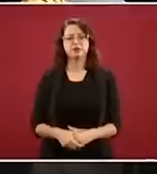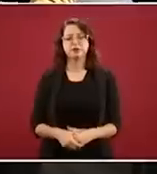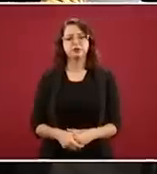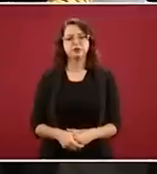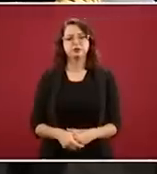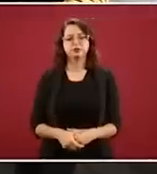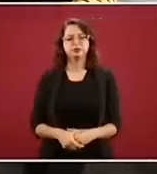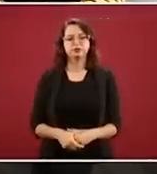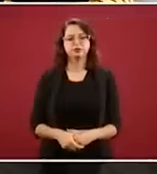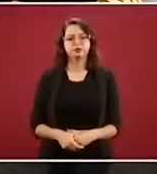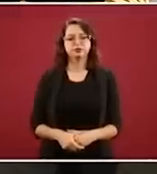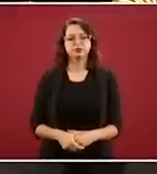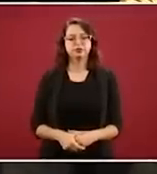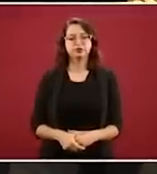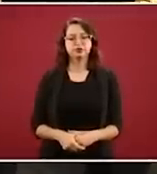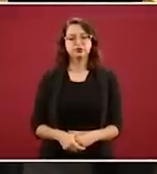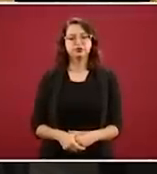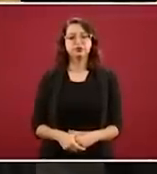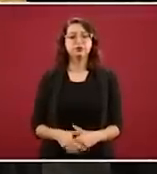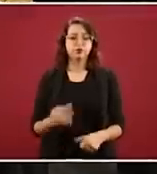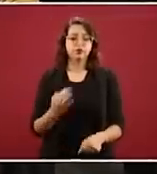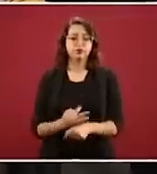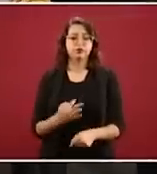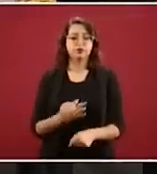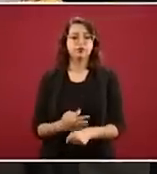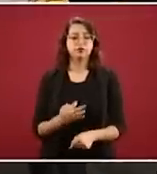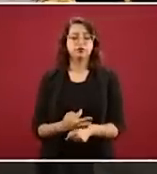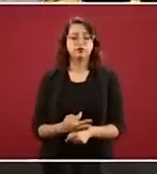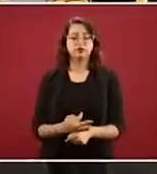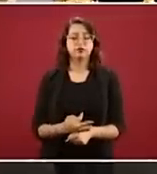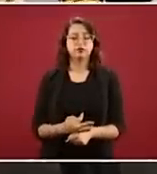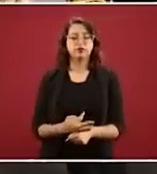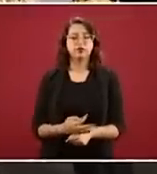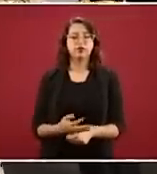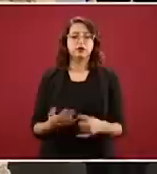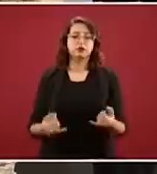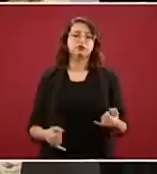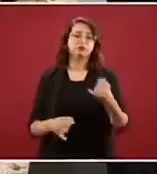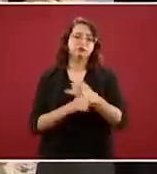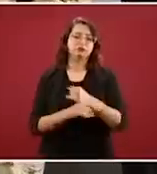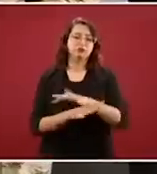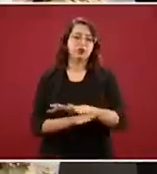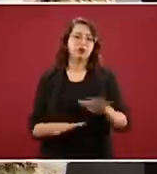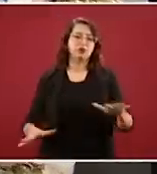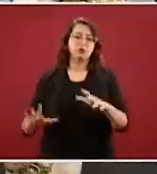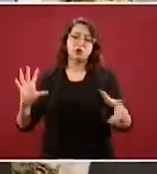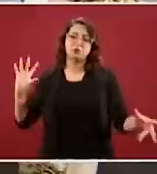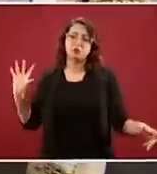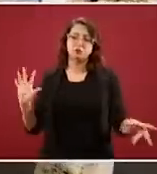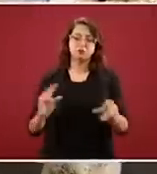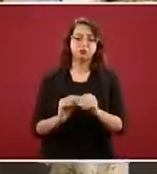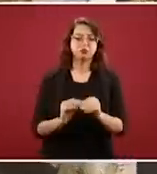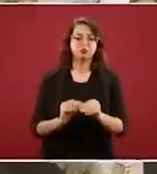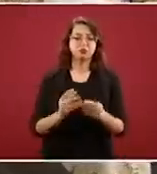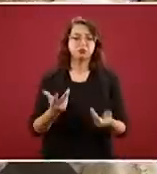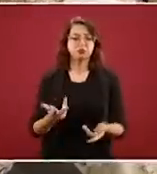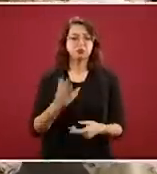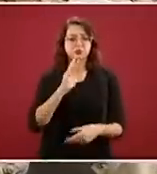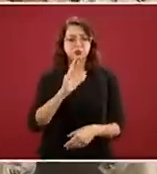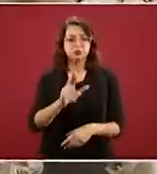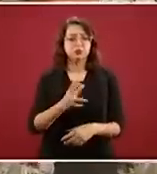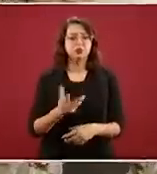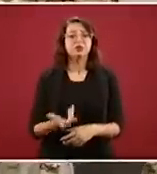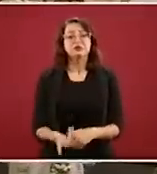y vamos a presentar los resultados. No ha sido